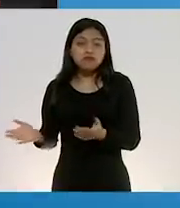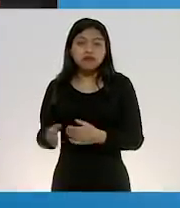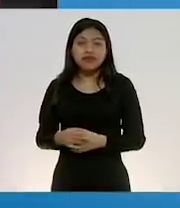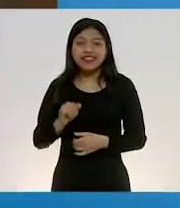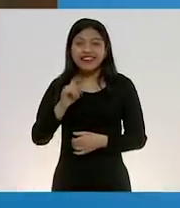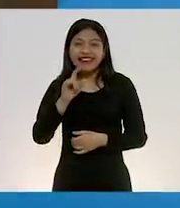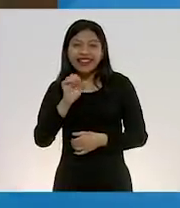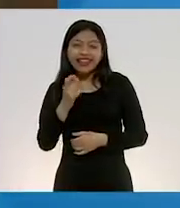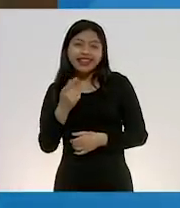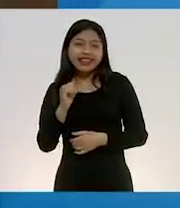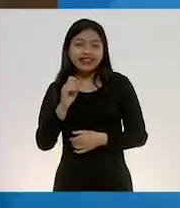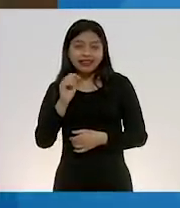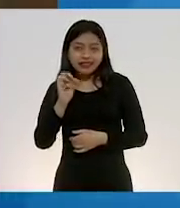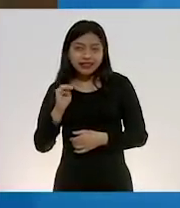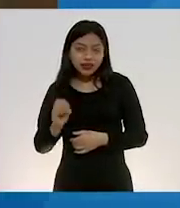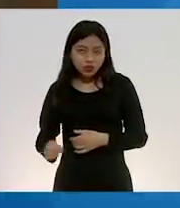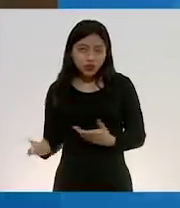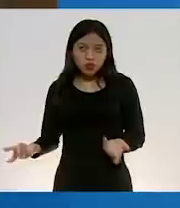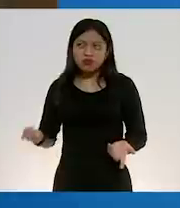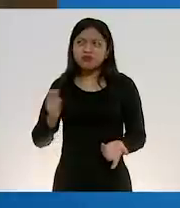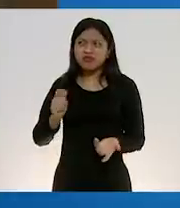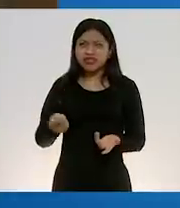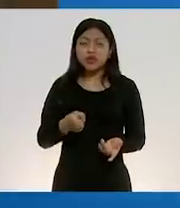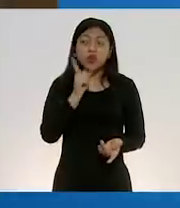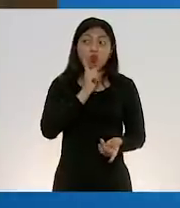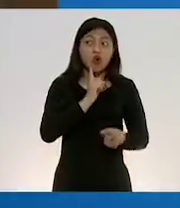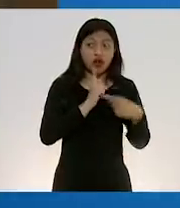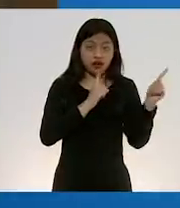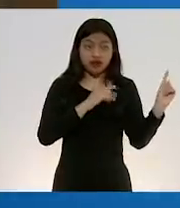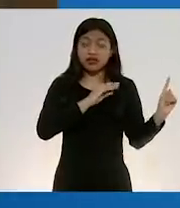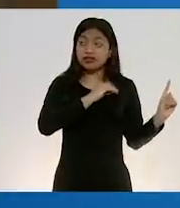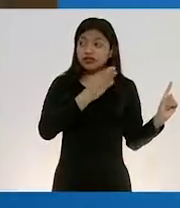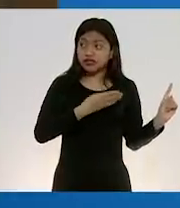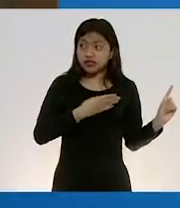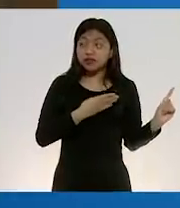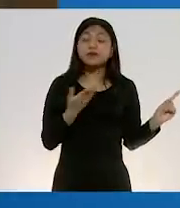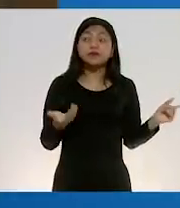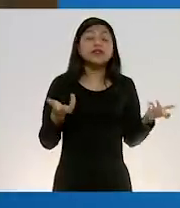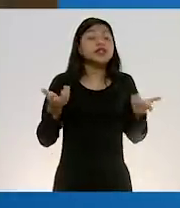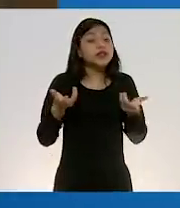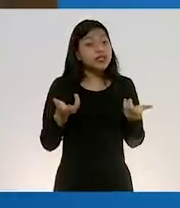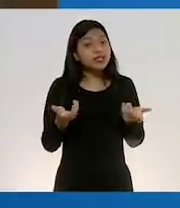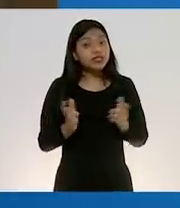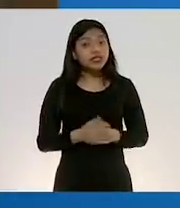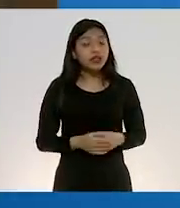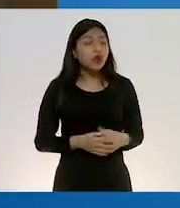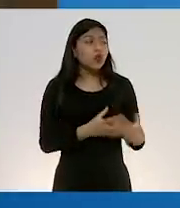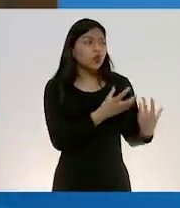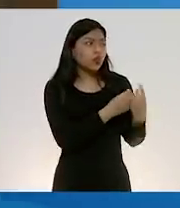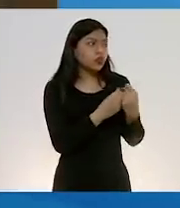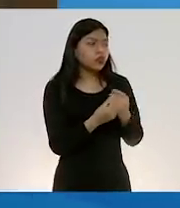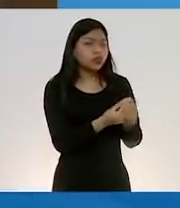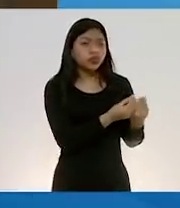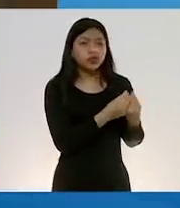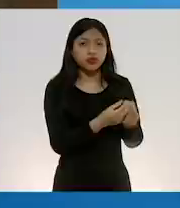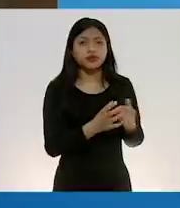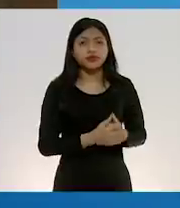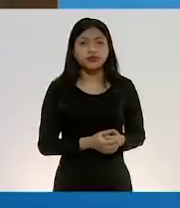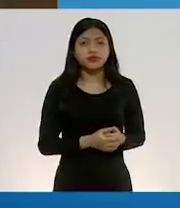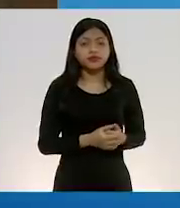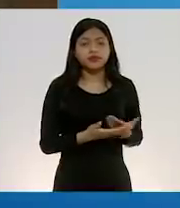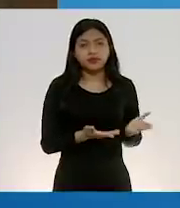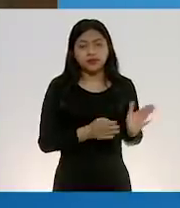Insisto, quiere decir que las mujeres españolas se unen, y me imagino que no es por un día, porque si tienen hijos,